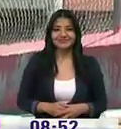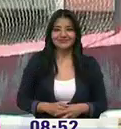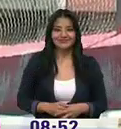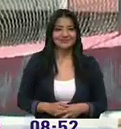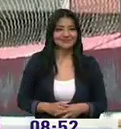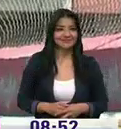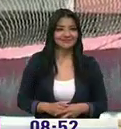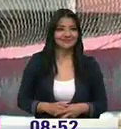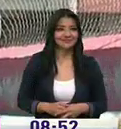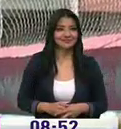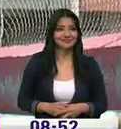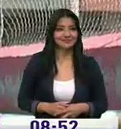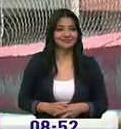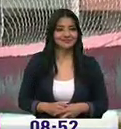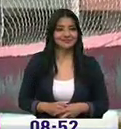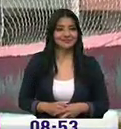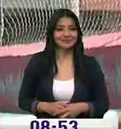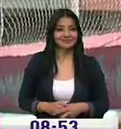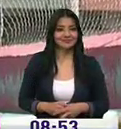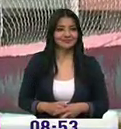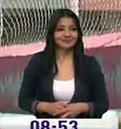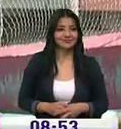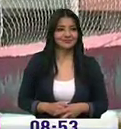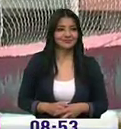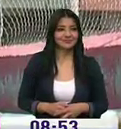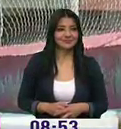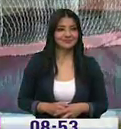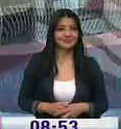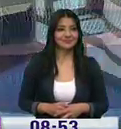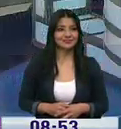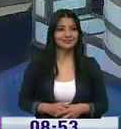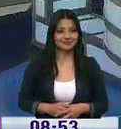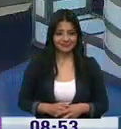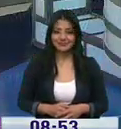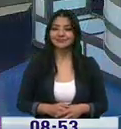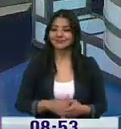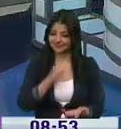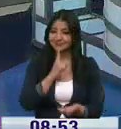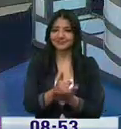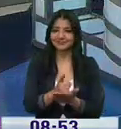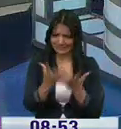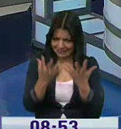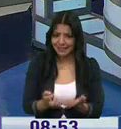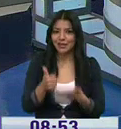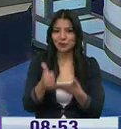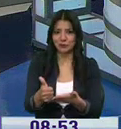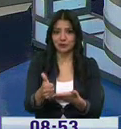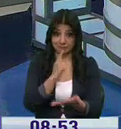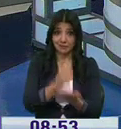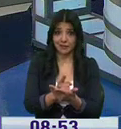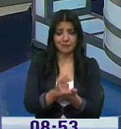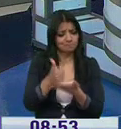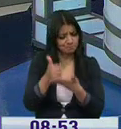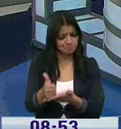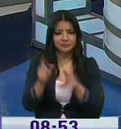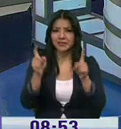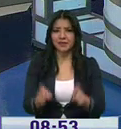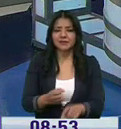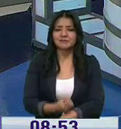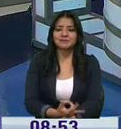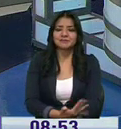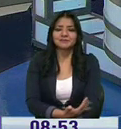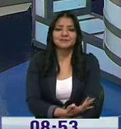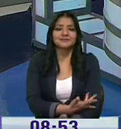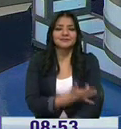En Quito informó Andrea Urbe. Sin duda, ¿no? Hay que ayudarle. Sí, sí, a mí realmente me